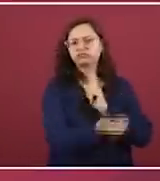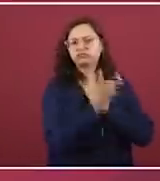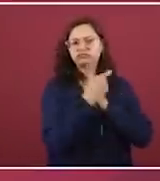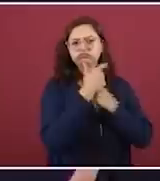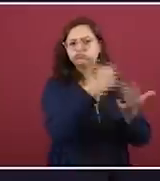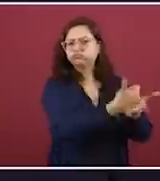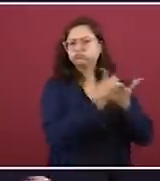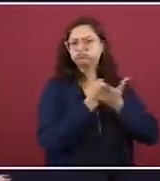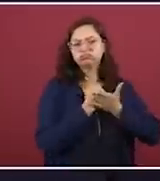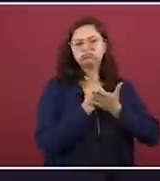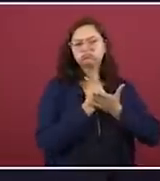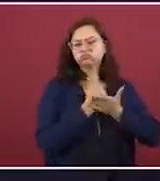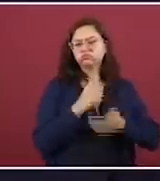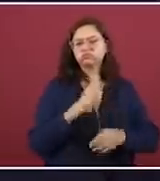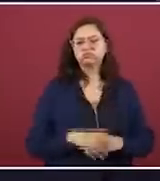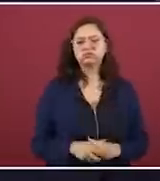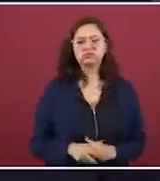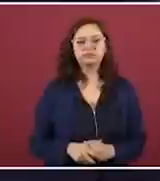Tienen